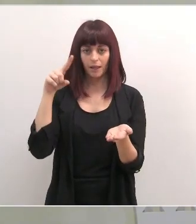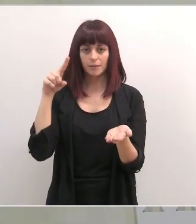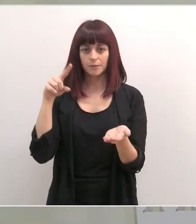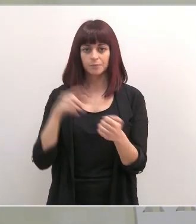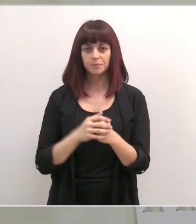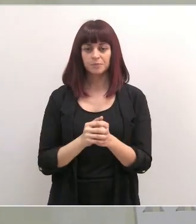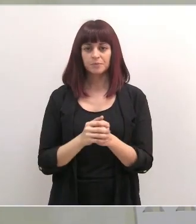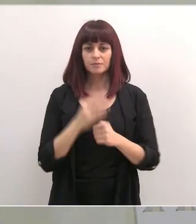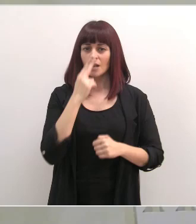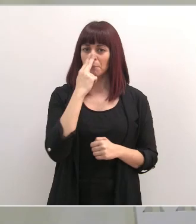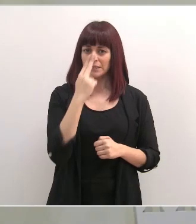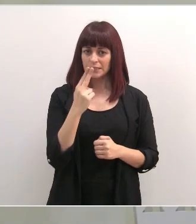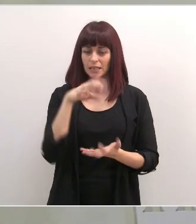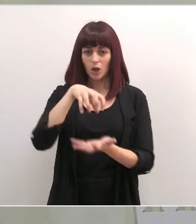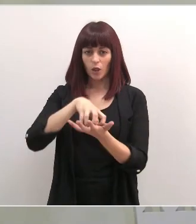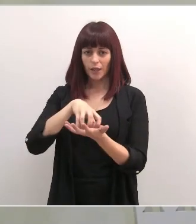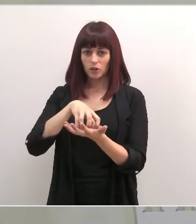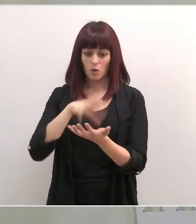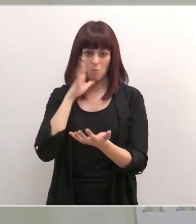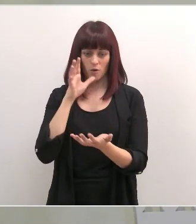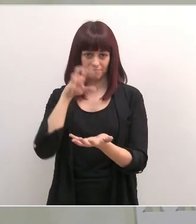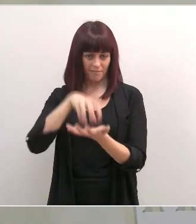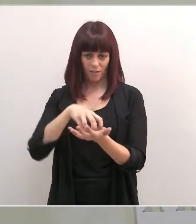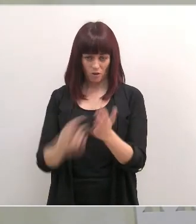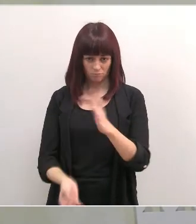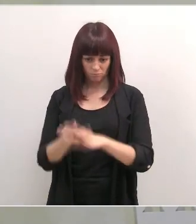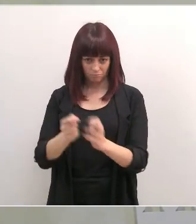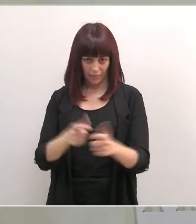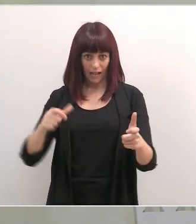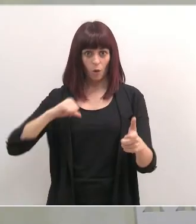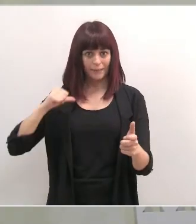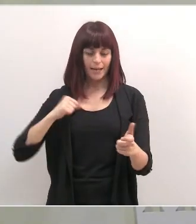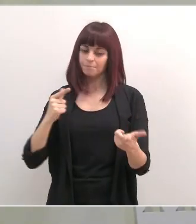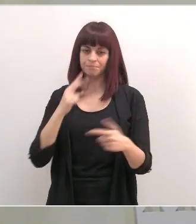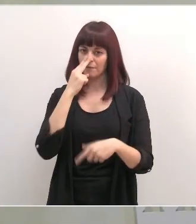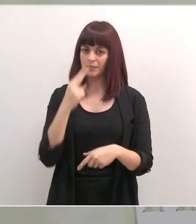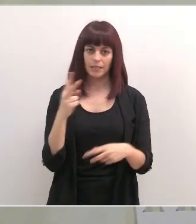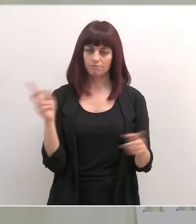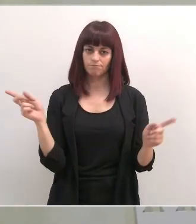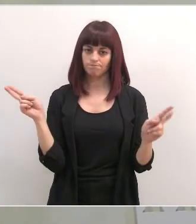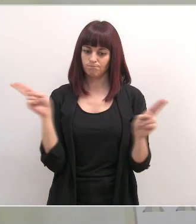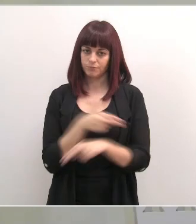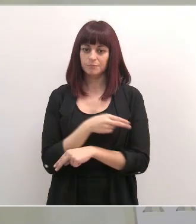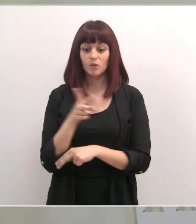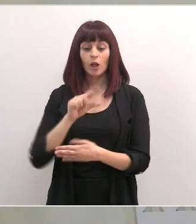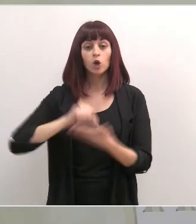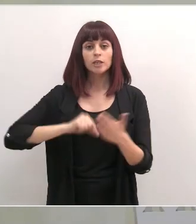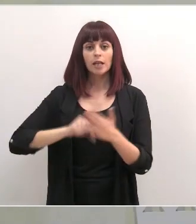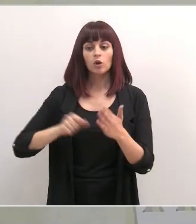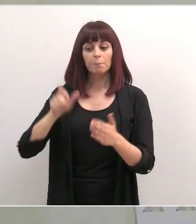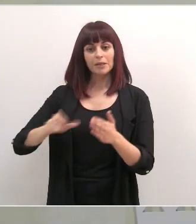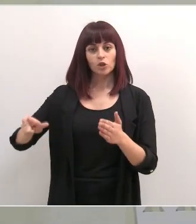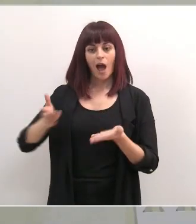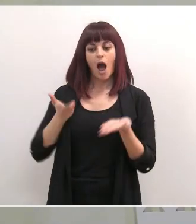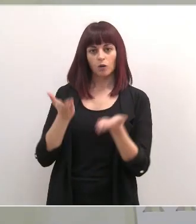quitado las visitas a los centros dados a los brotes que han aparecido en algunos hospitales, y estamos contratando auxiliares para